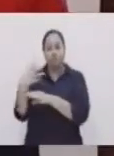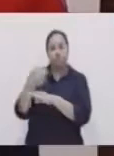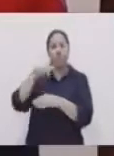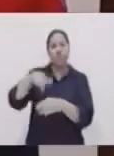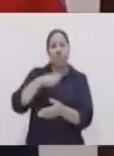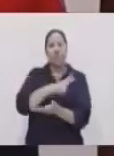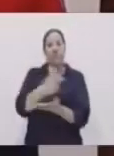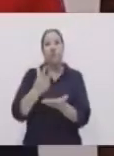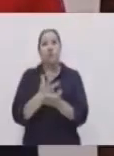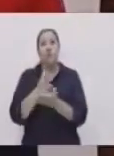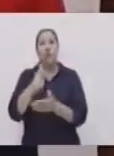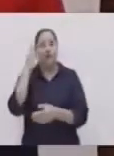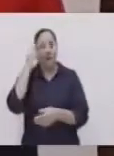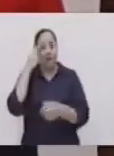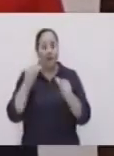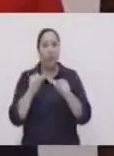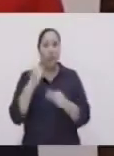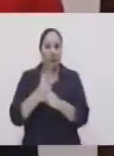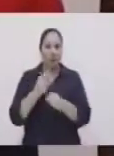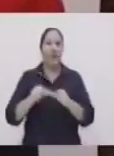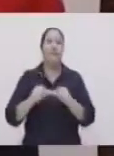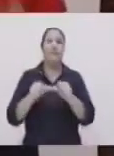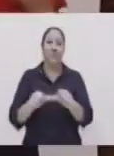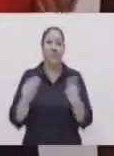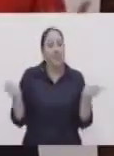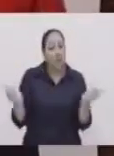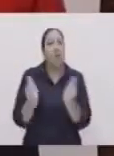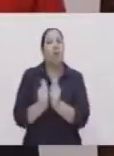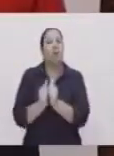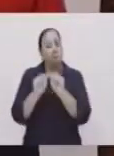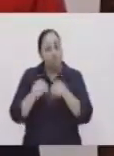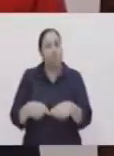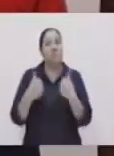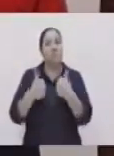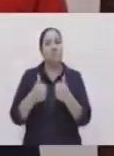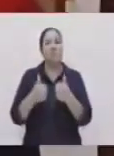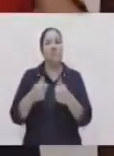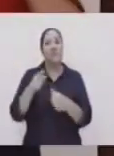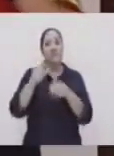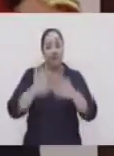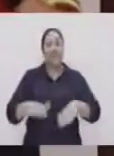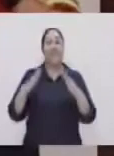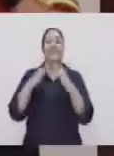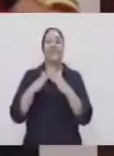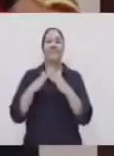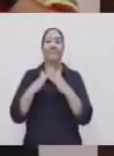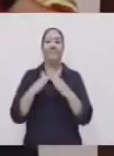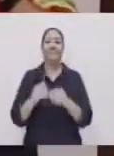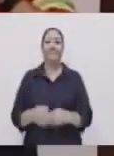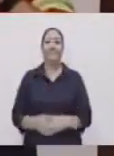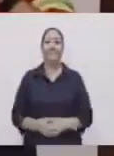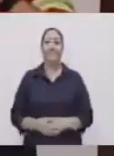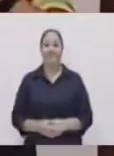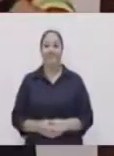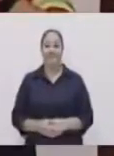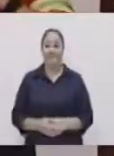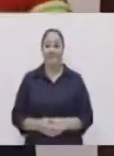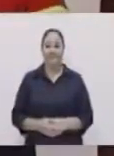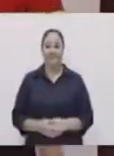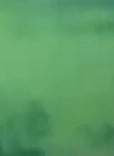de la Ciudad de Guatemala. Recuerda, Guatemala no se detiene. Juntos logramos más. Y quédate en casa.